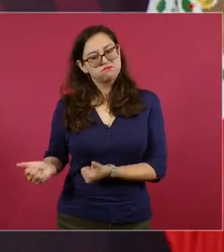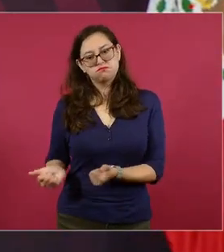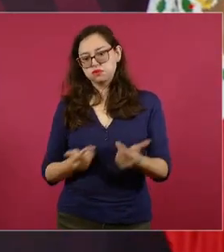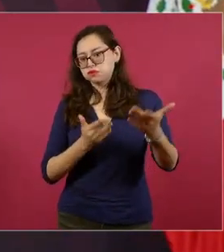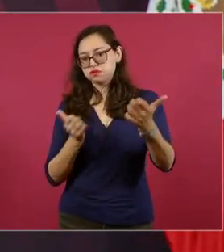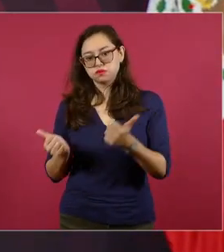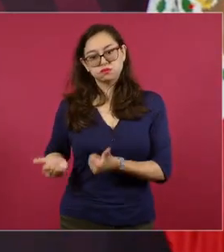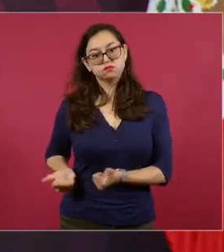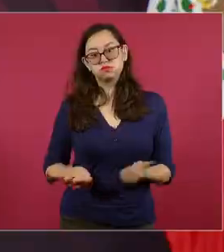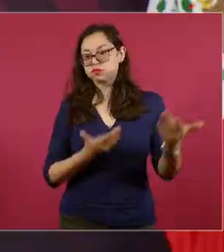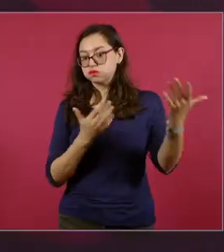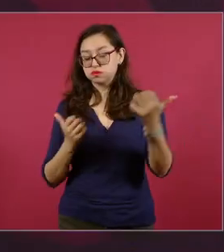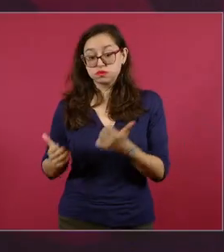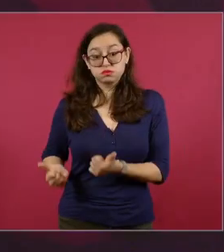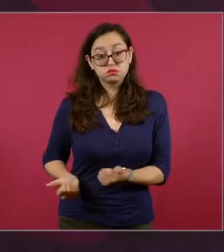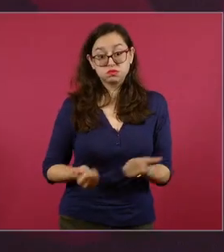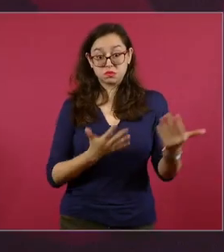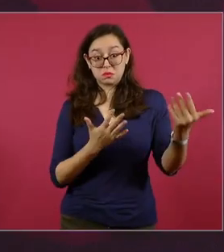toda esa riqueza